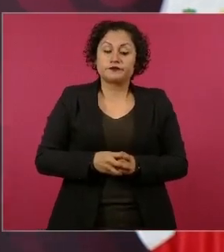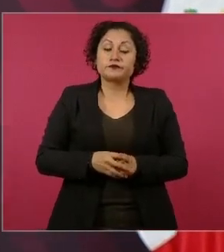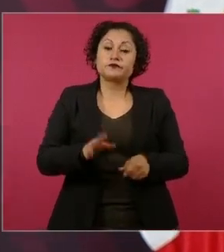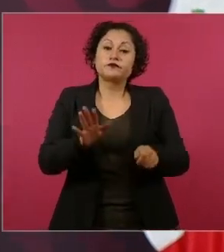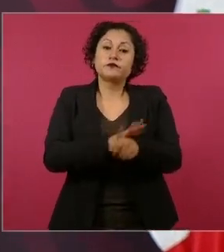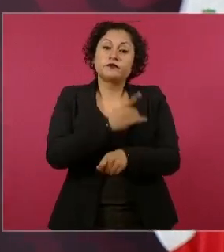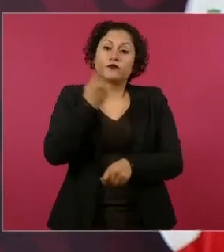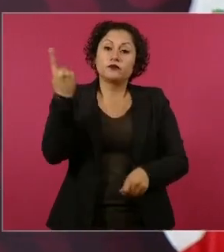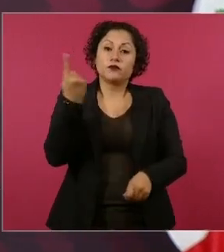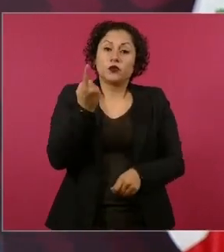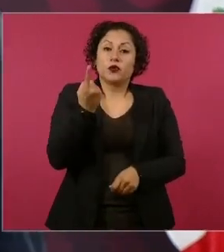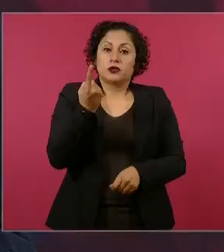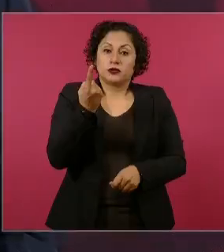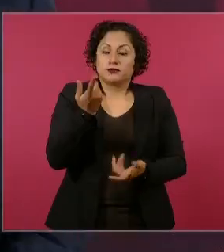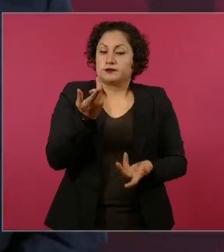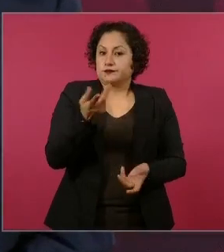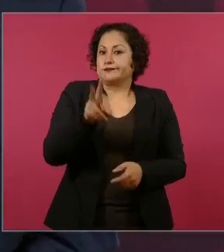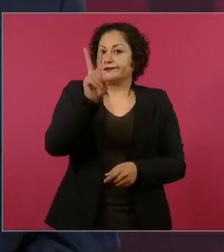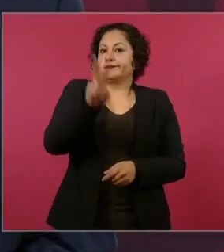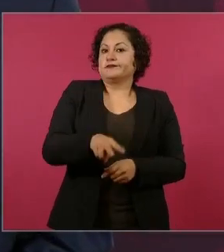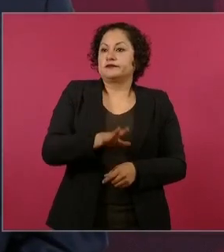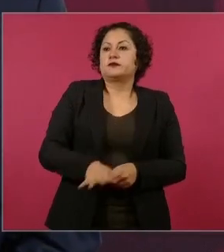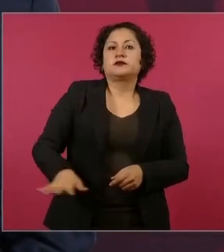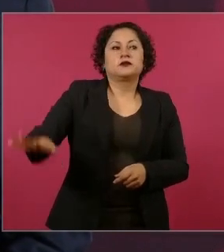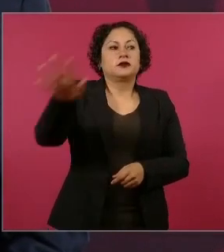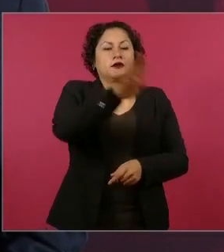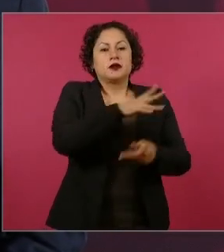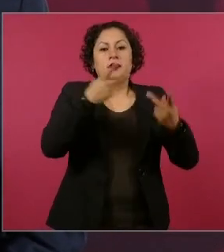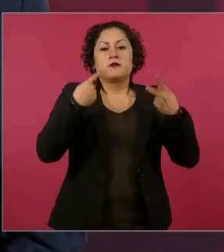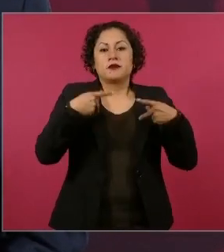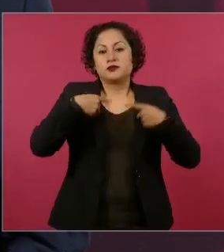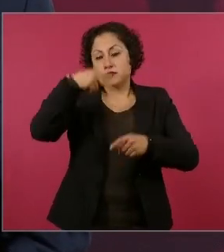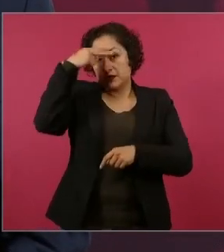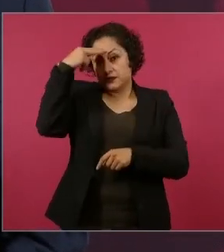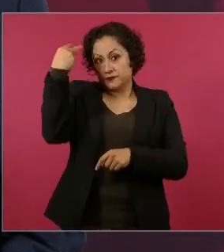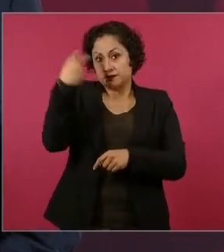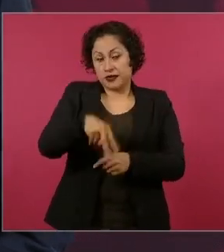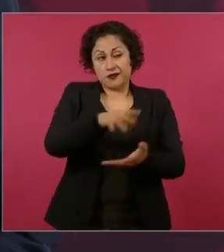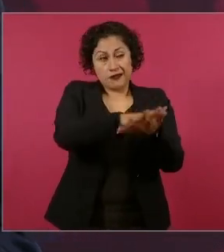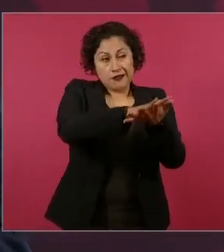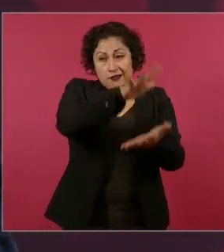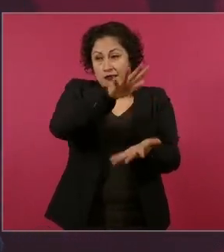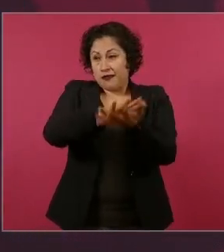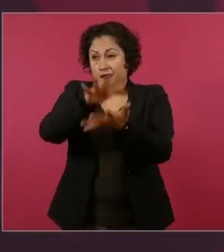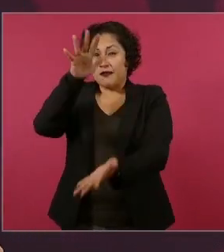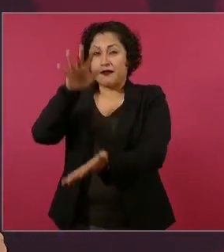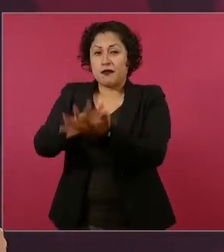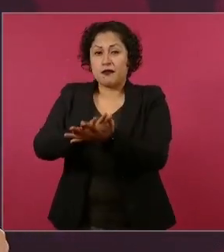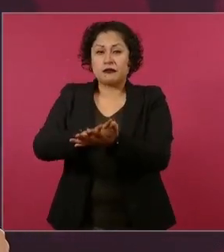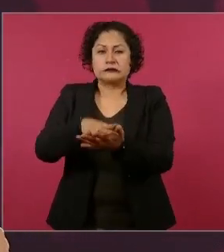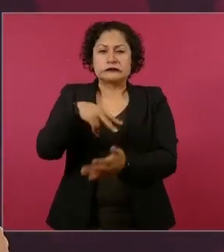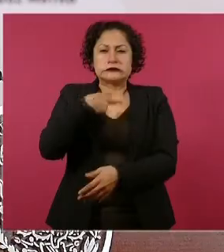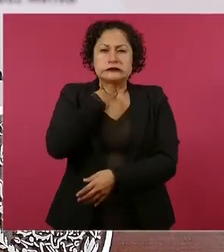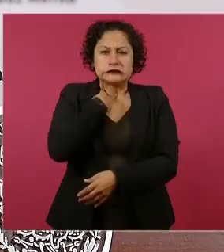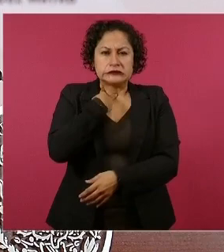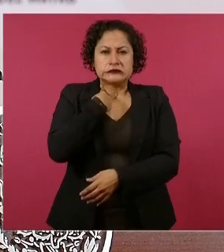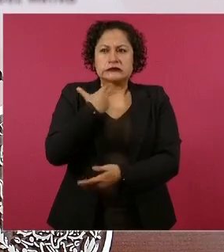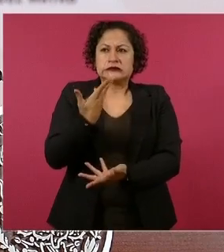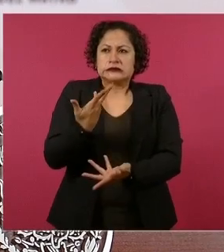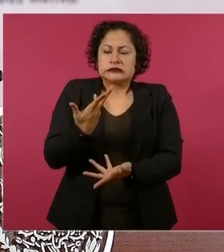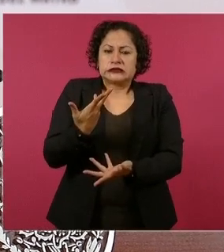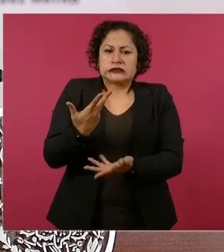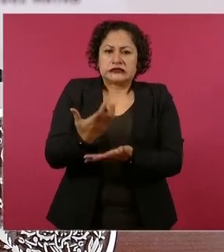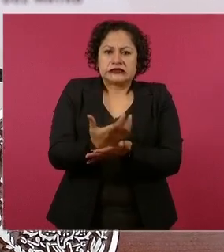tiene para curarse y cuando enfrenta una enfermedad